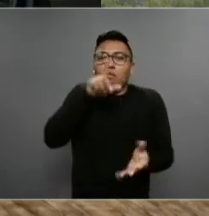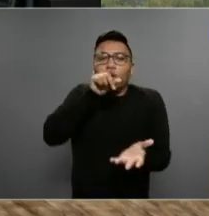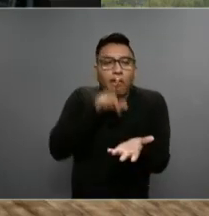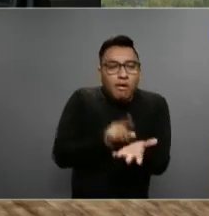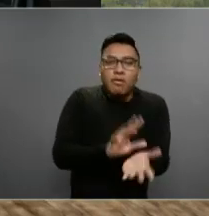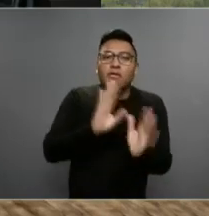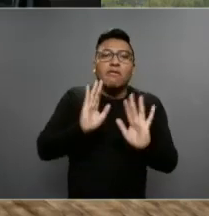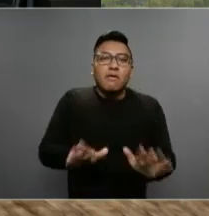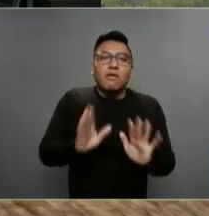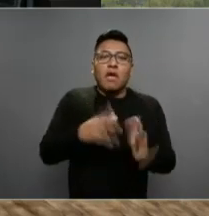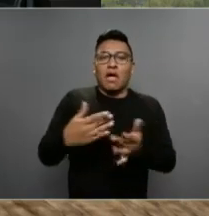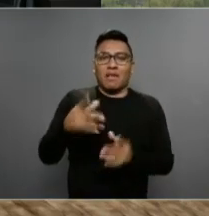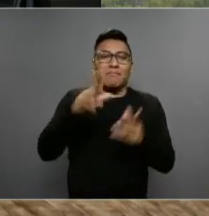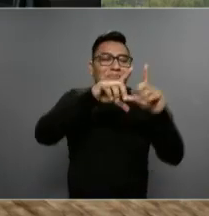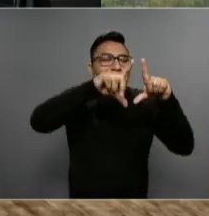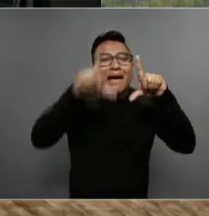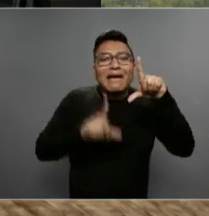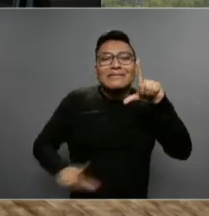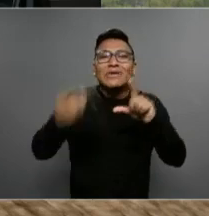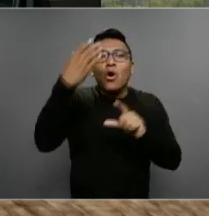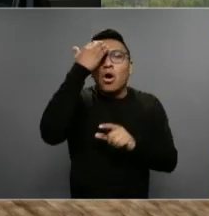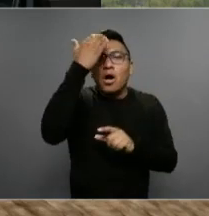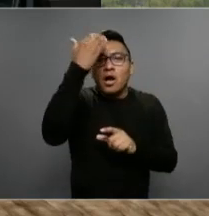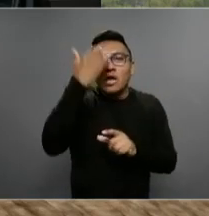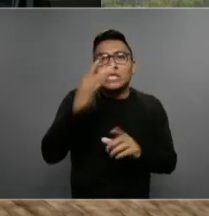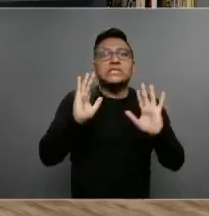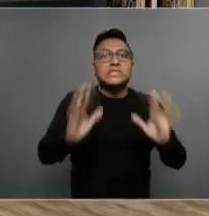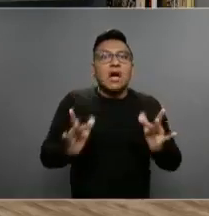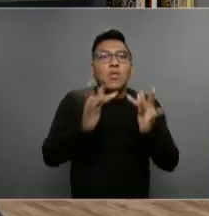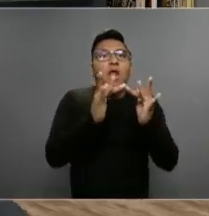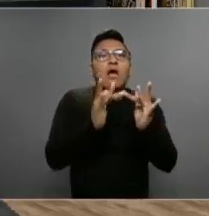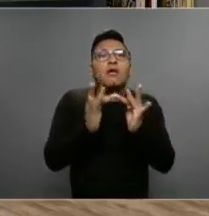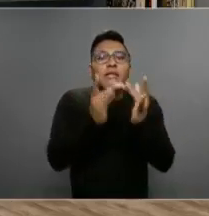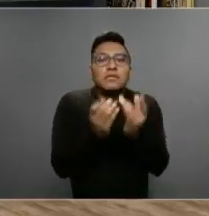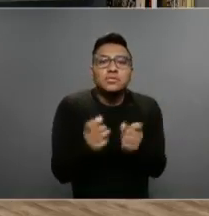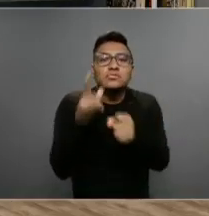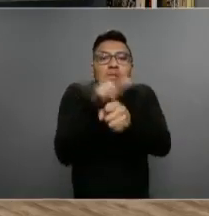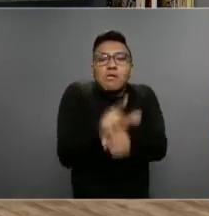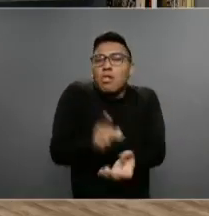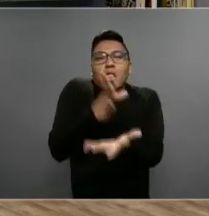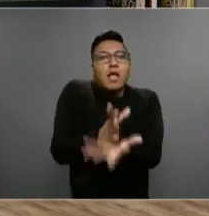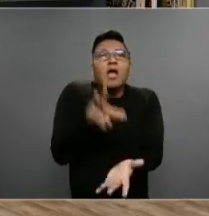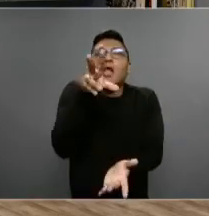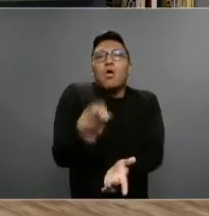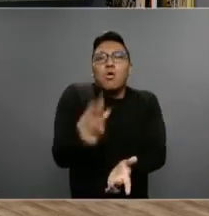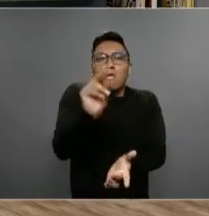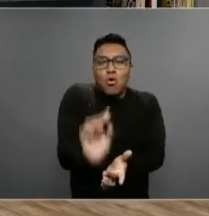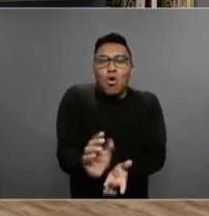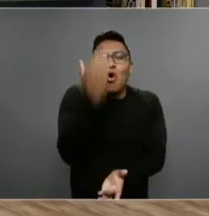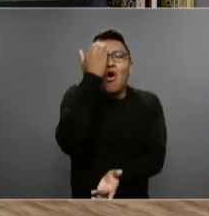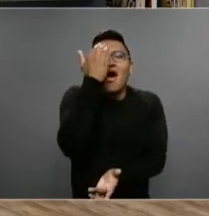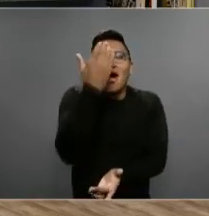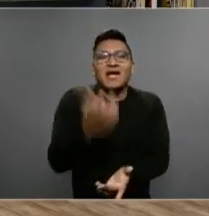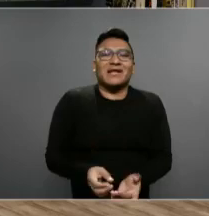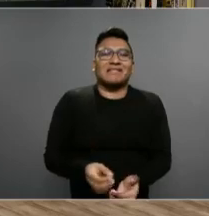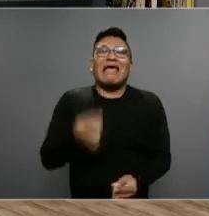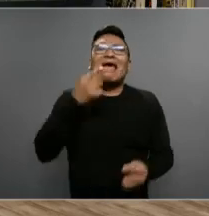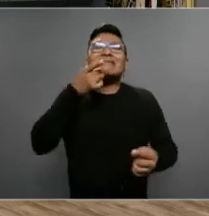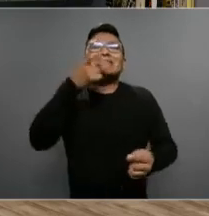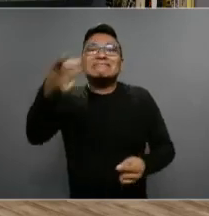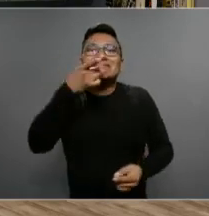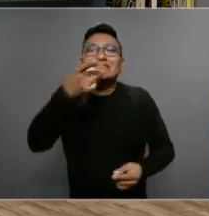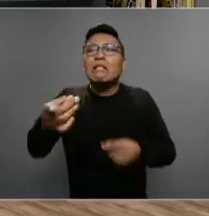y conocer al país y salir de esa red, hombre. Ponerse a hacer su chamba. Comentar es muy